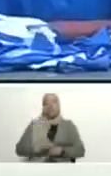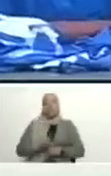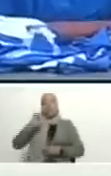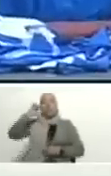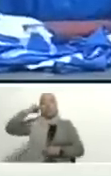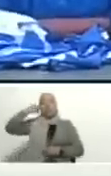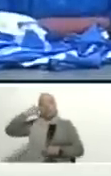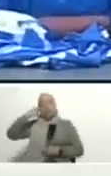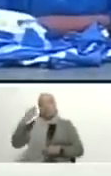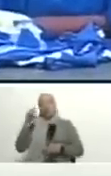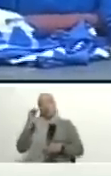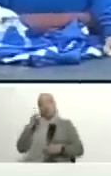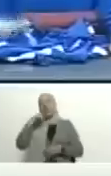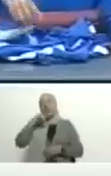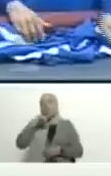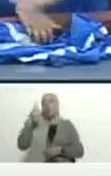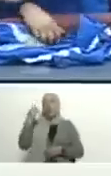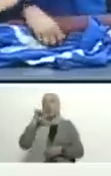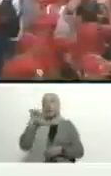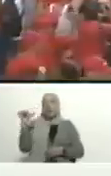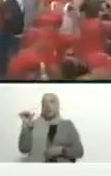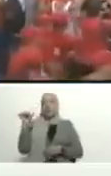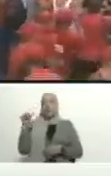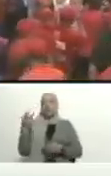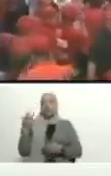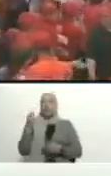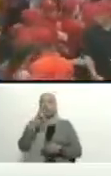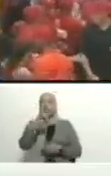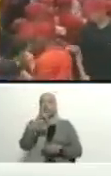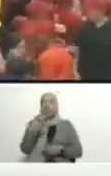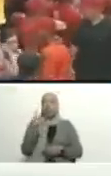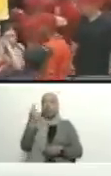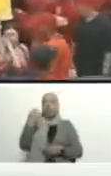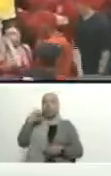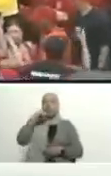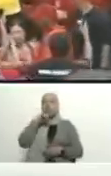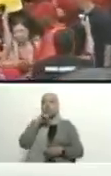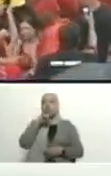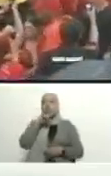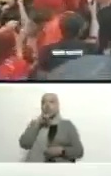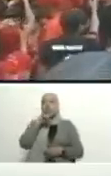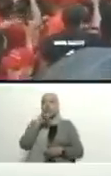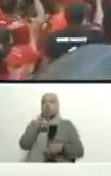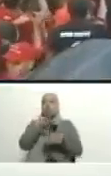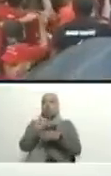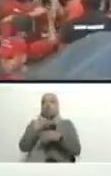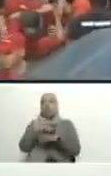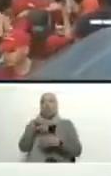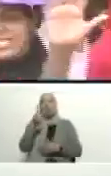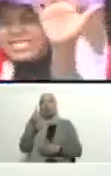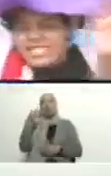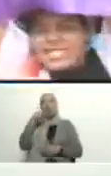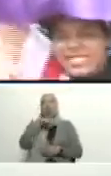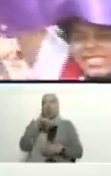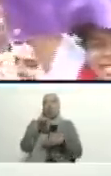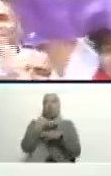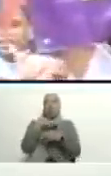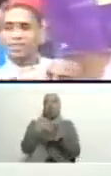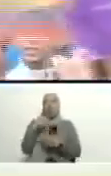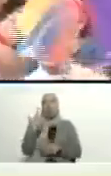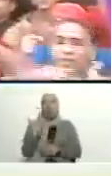Recuerdo esa semana, lunes 1 de octubre, martes 2, miércoles